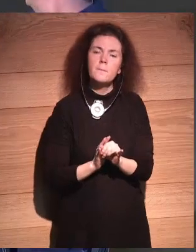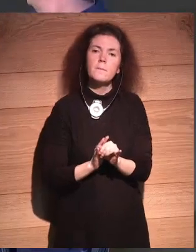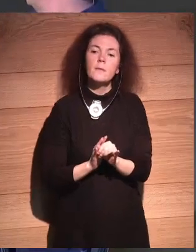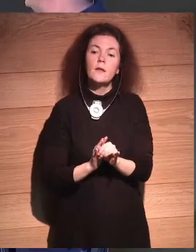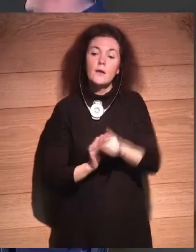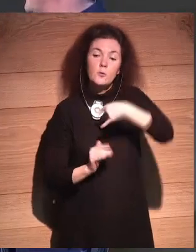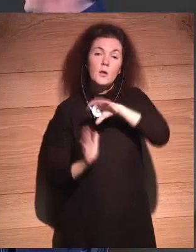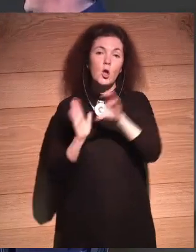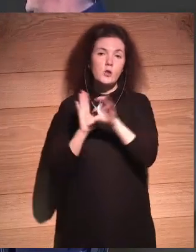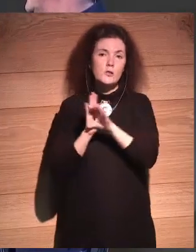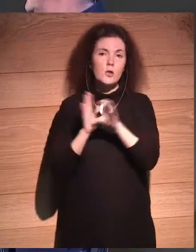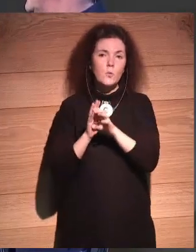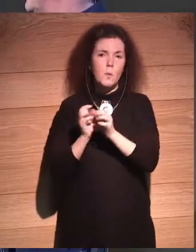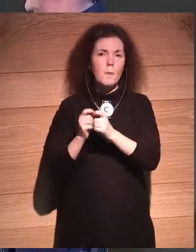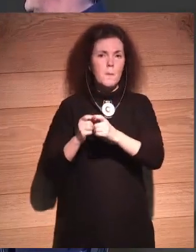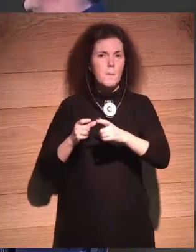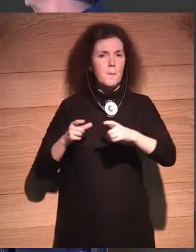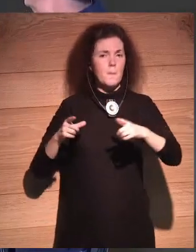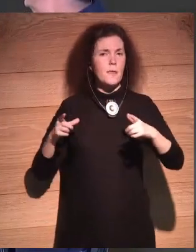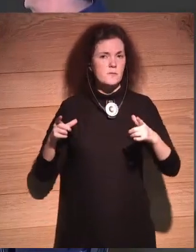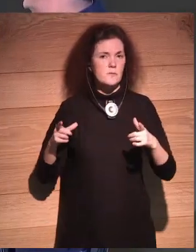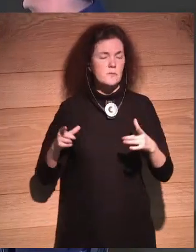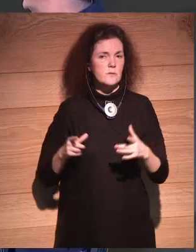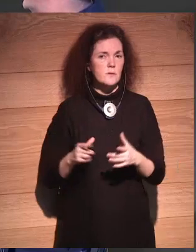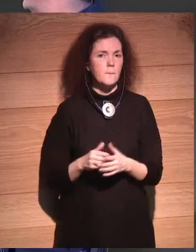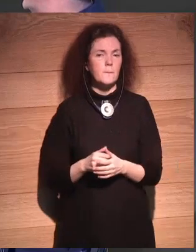Y nuestra Constitución va creciendo y creciendo y creciendo.